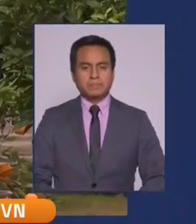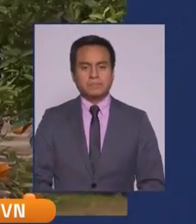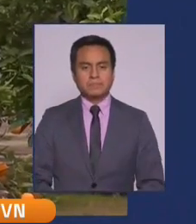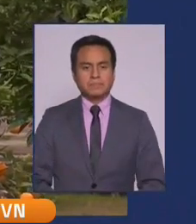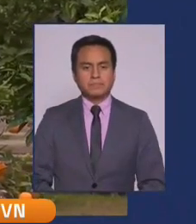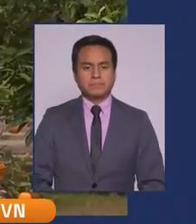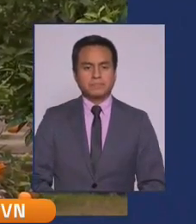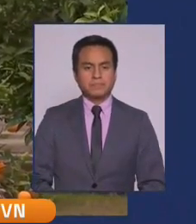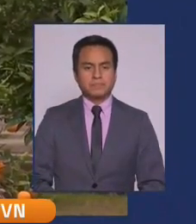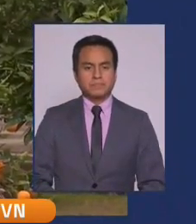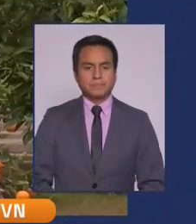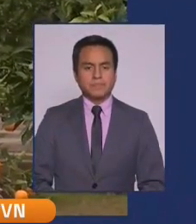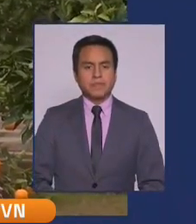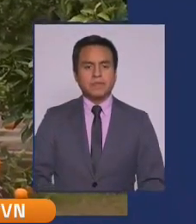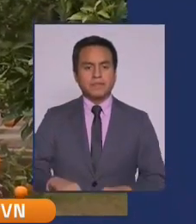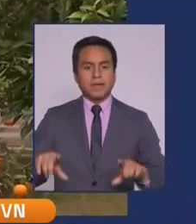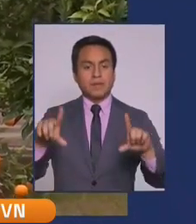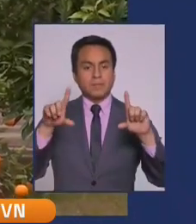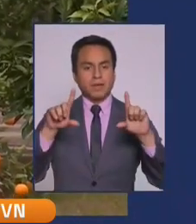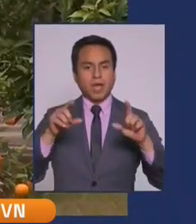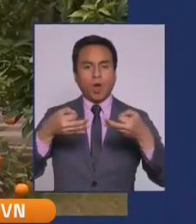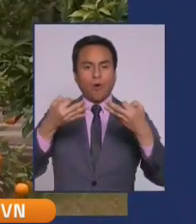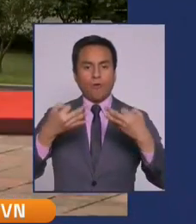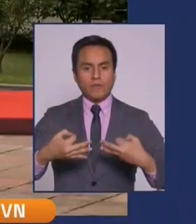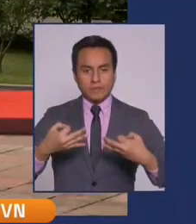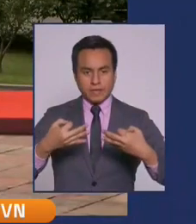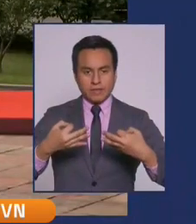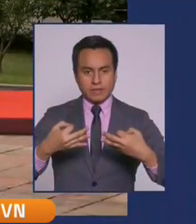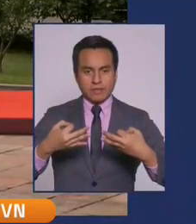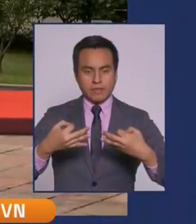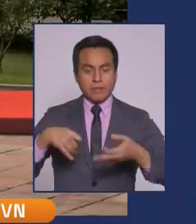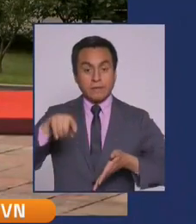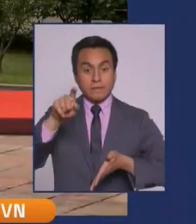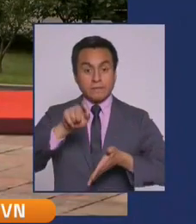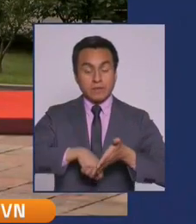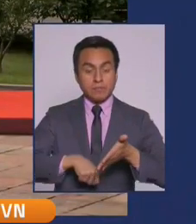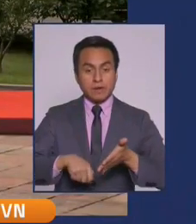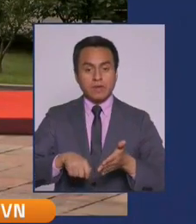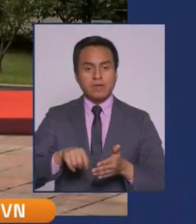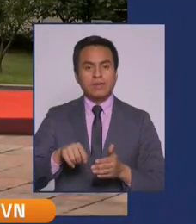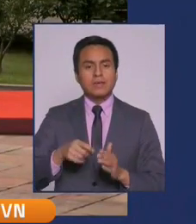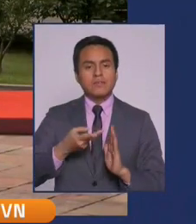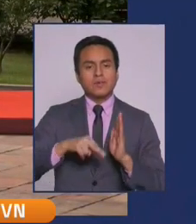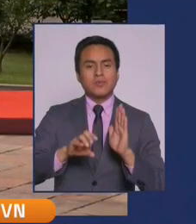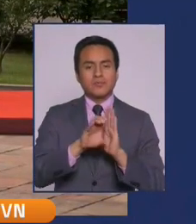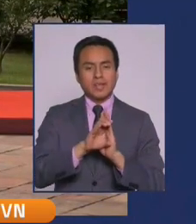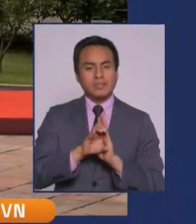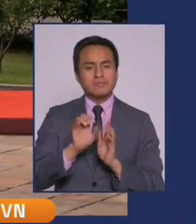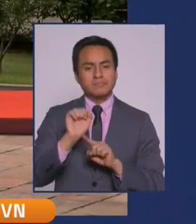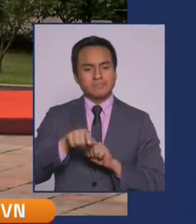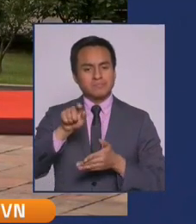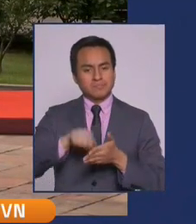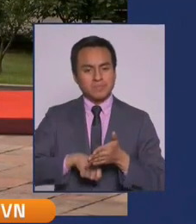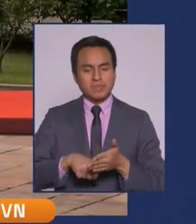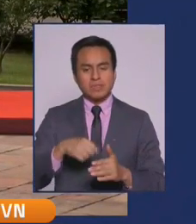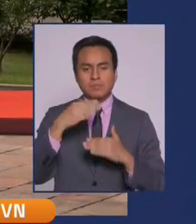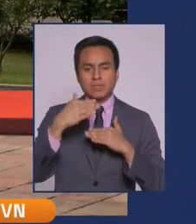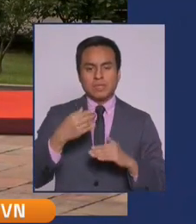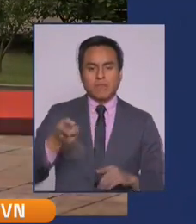que se verifique. Entonces, nosotros nos movimos con el gobierno, efectivamente, con el ministro Alvarado, con el ministro Blumel, se nos